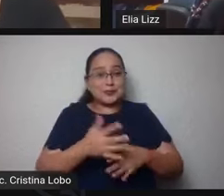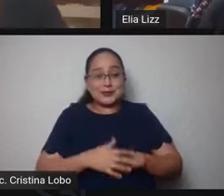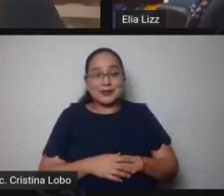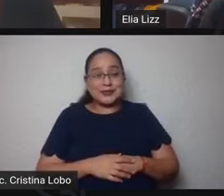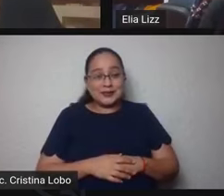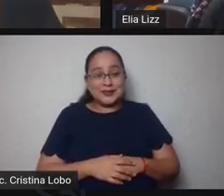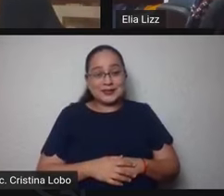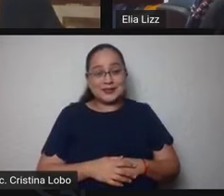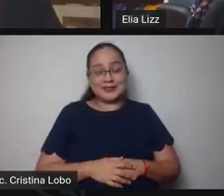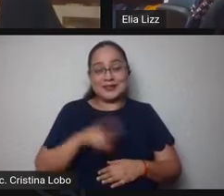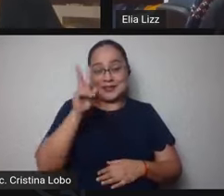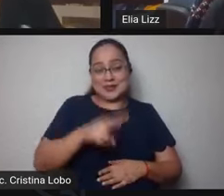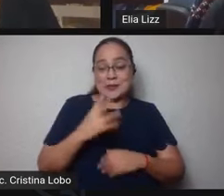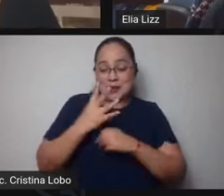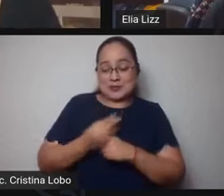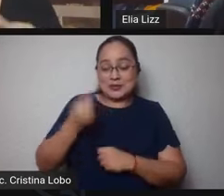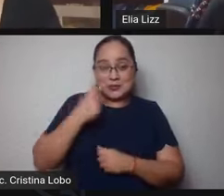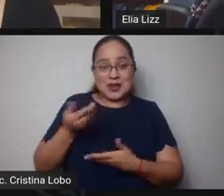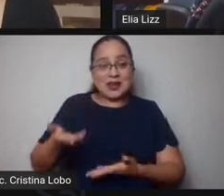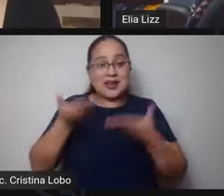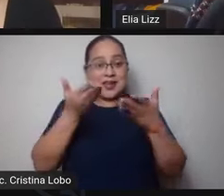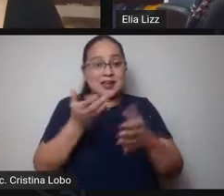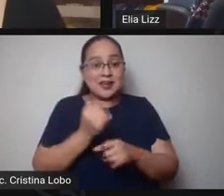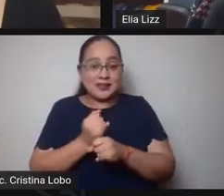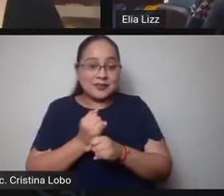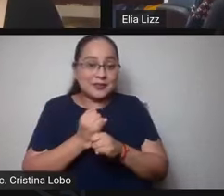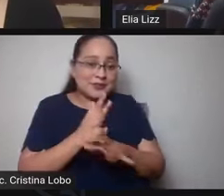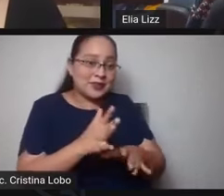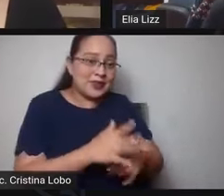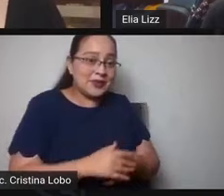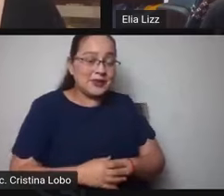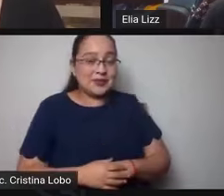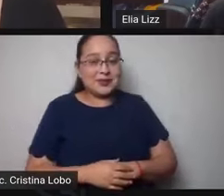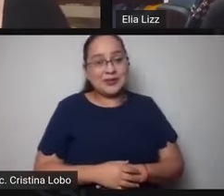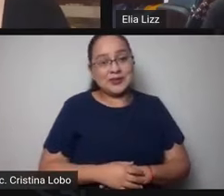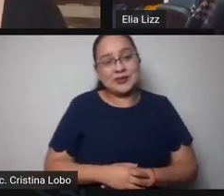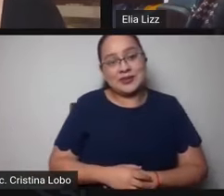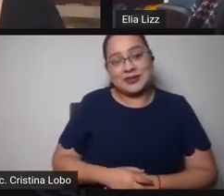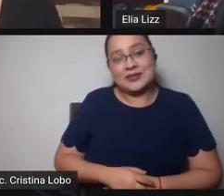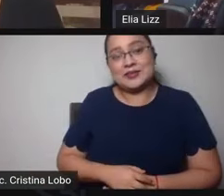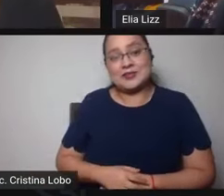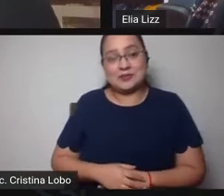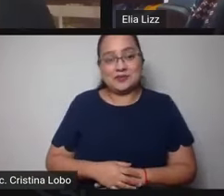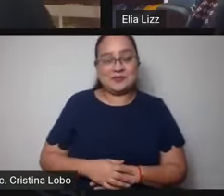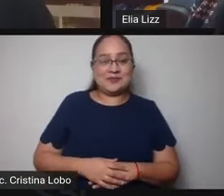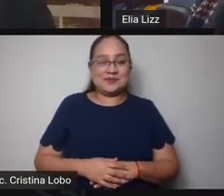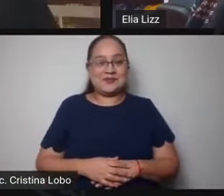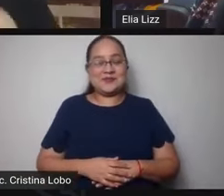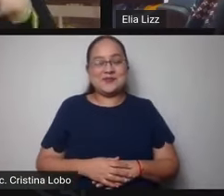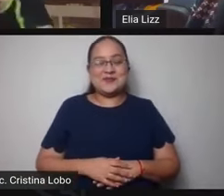Sí. Autorización para compartir tus datos. Mejor denos los de la doctora.